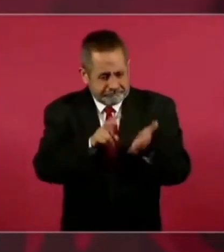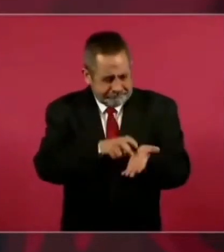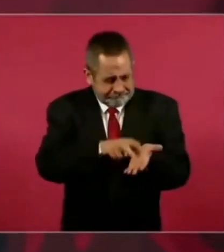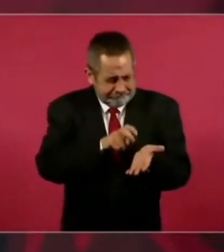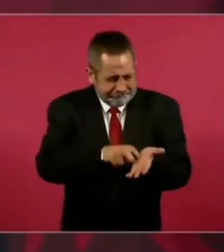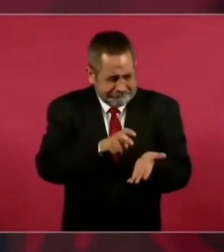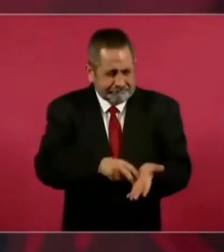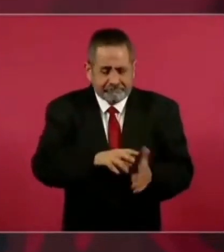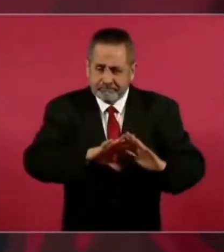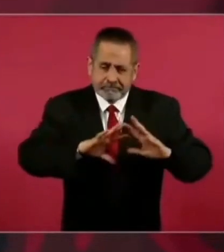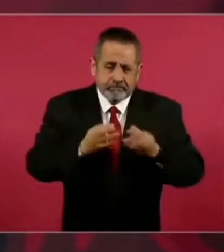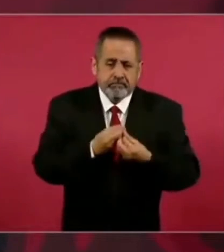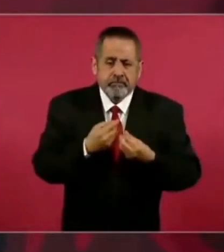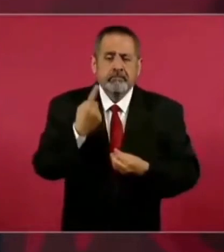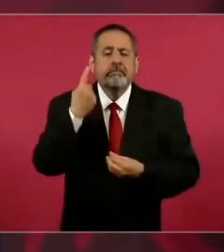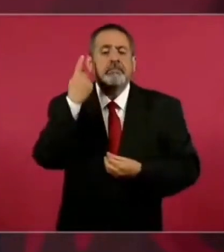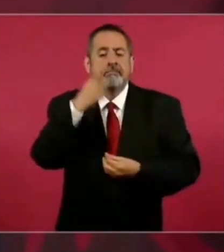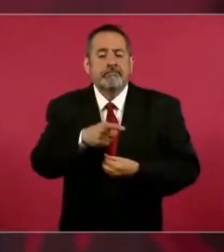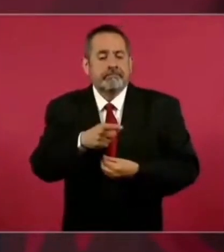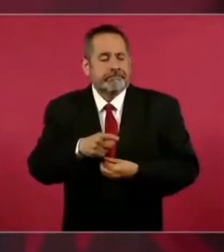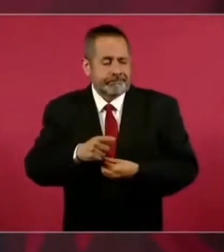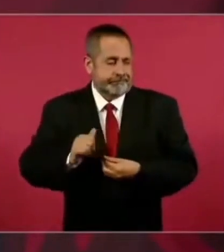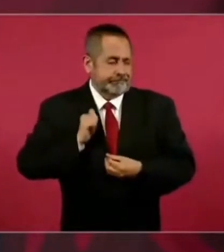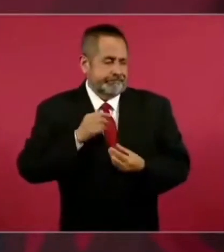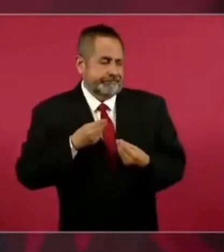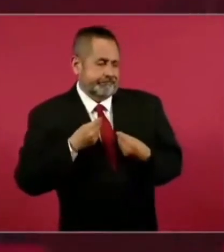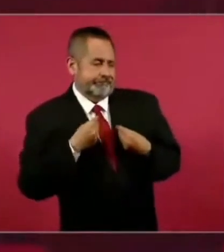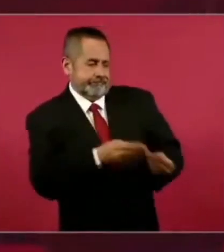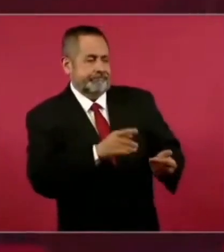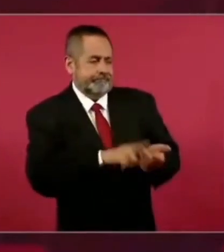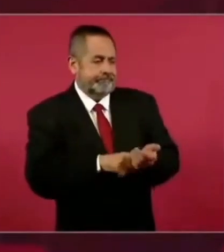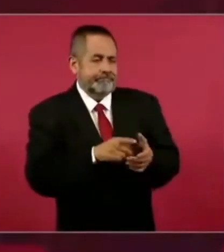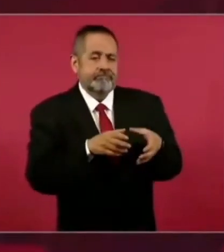fueron para beneficiar